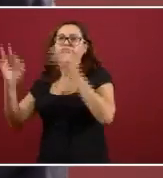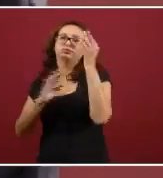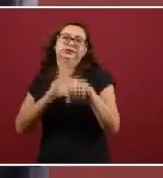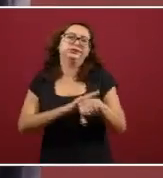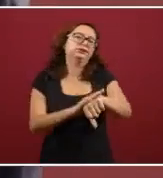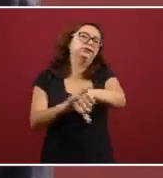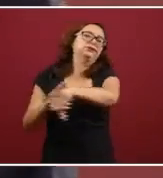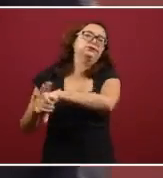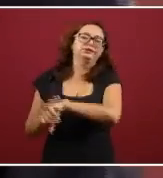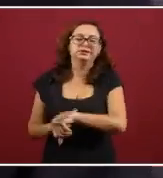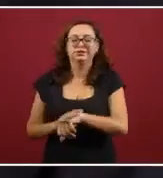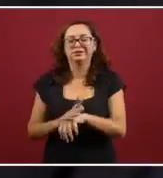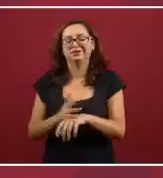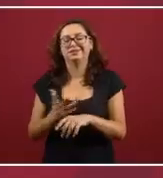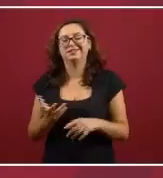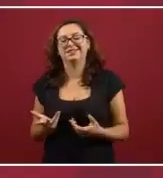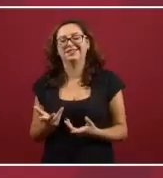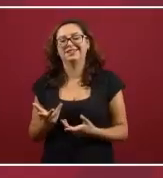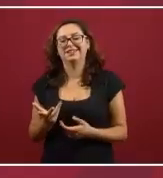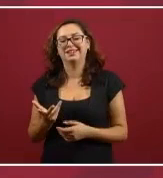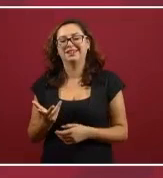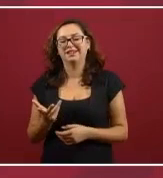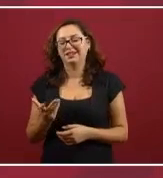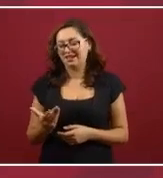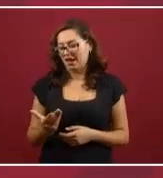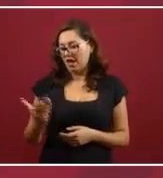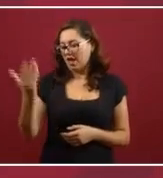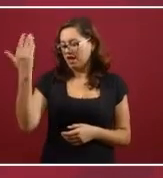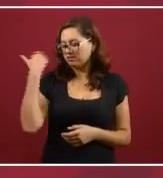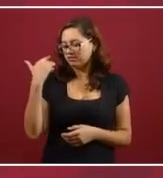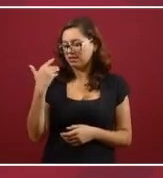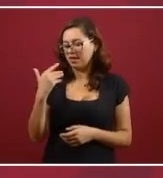Antes se le llamaba a la